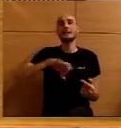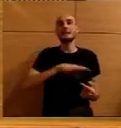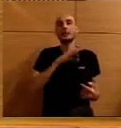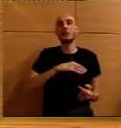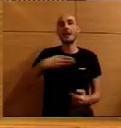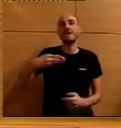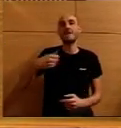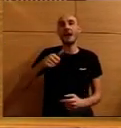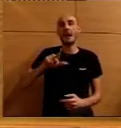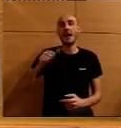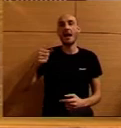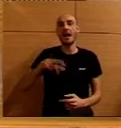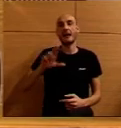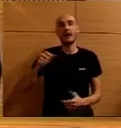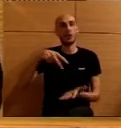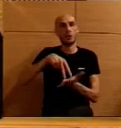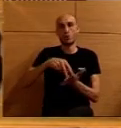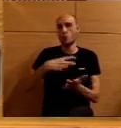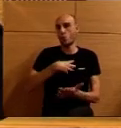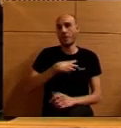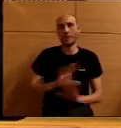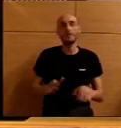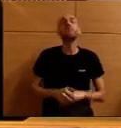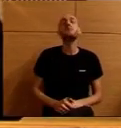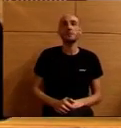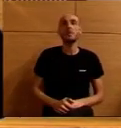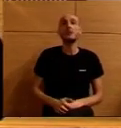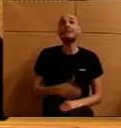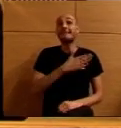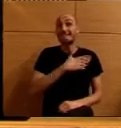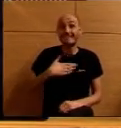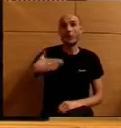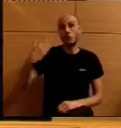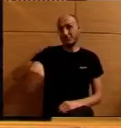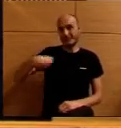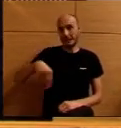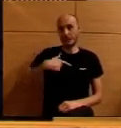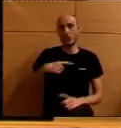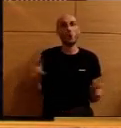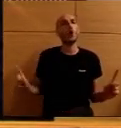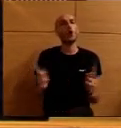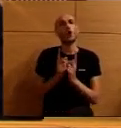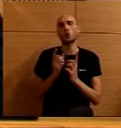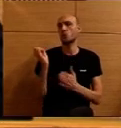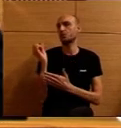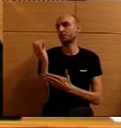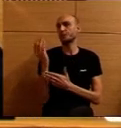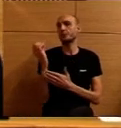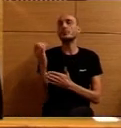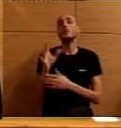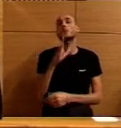vingut ara al cap. ¿Vale? Jo, de totes maneres, sí que vull fer una xicoteta intervenció d'això. Sobretot